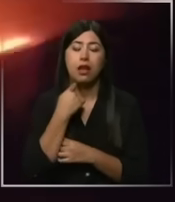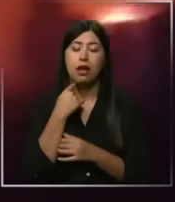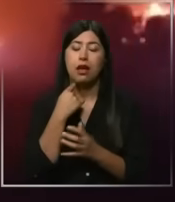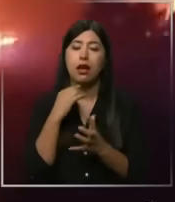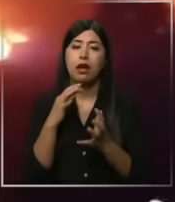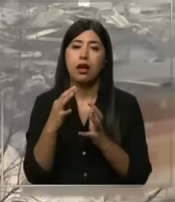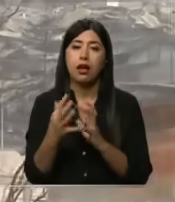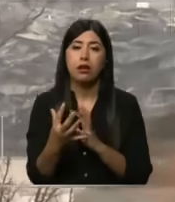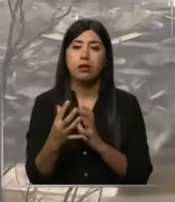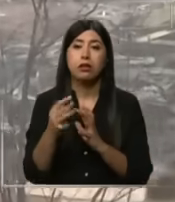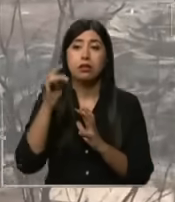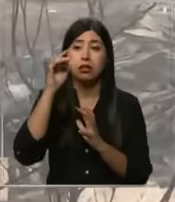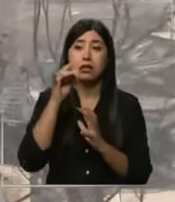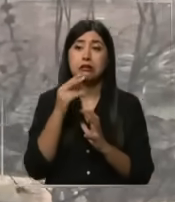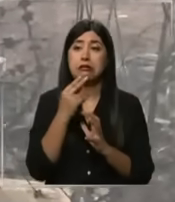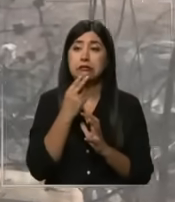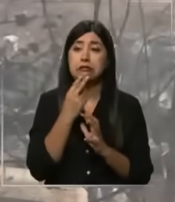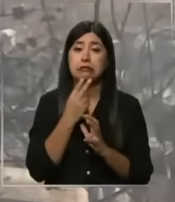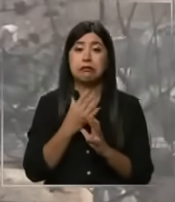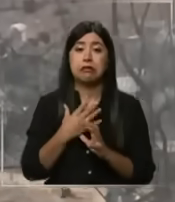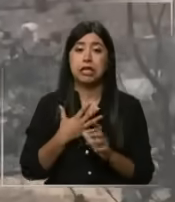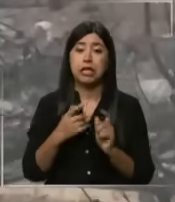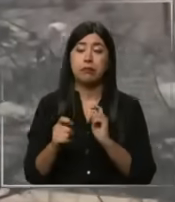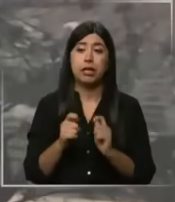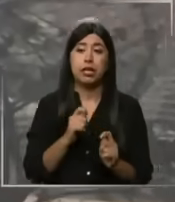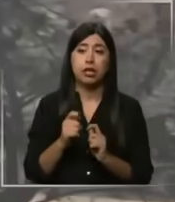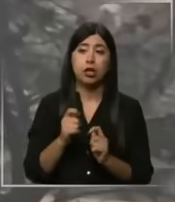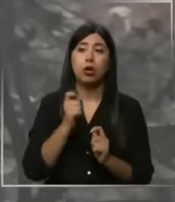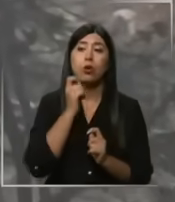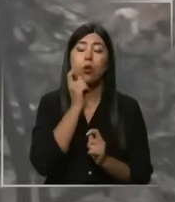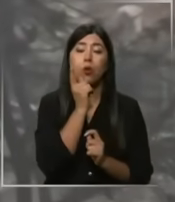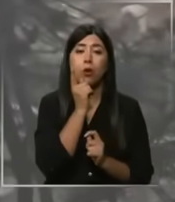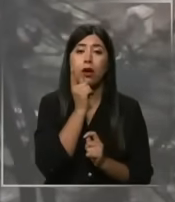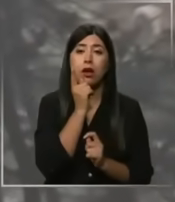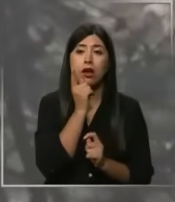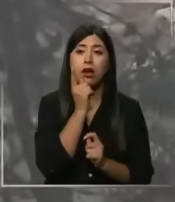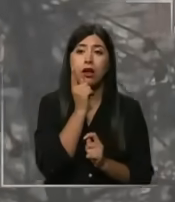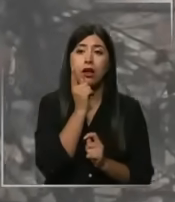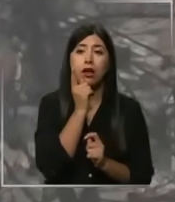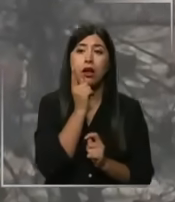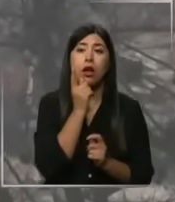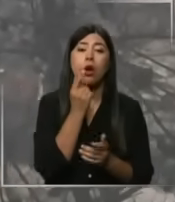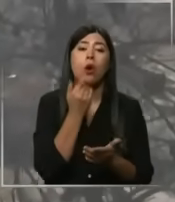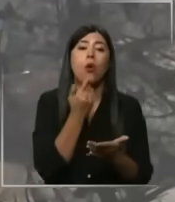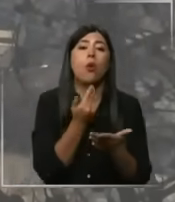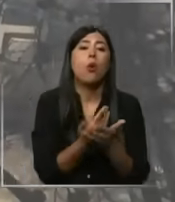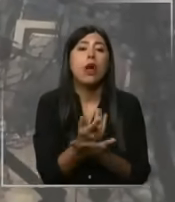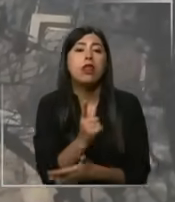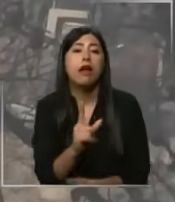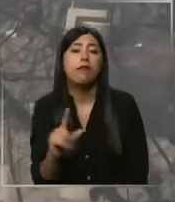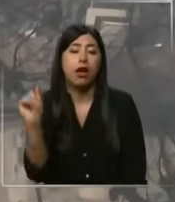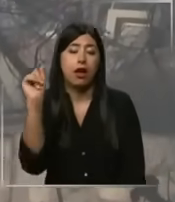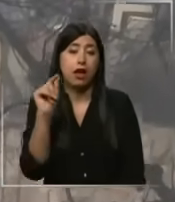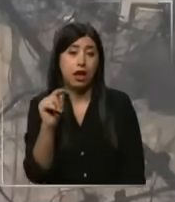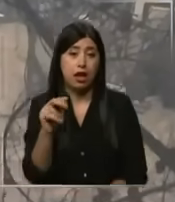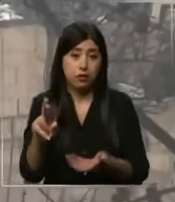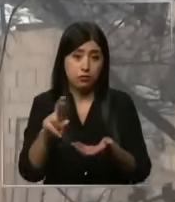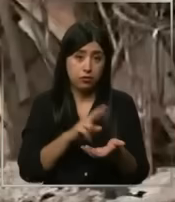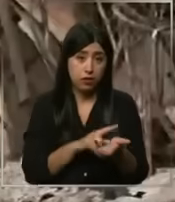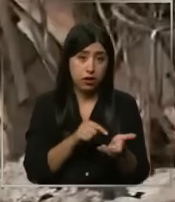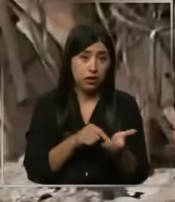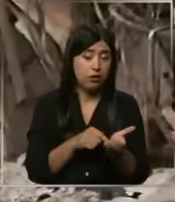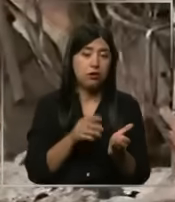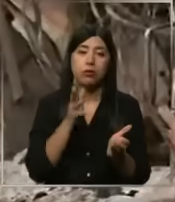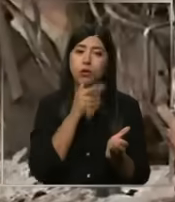fundamental para saber que la vida está en riesgo y que es el momento de irse. A muchos no les sonó la alarma